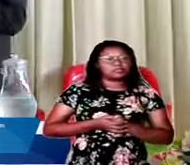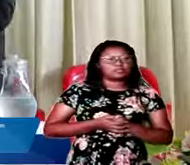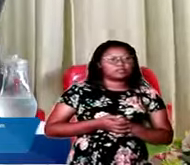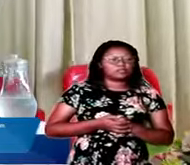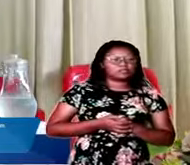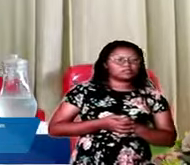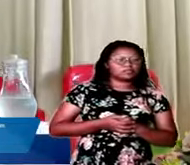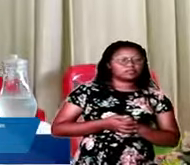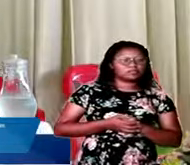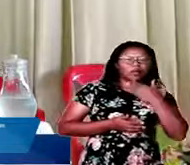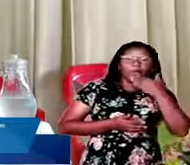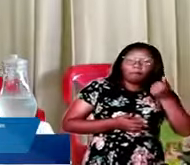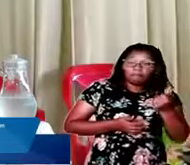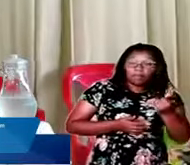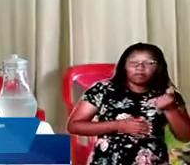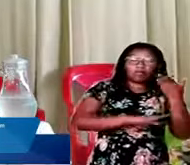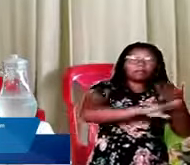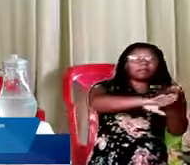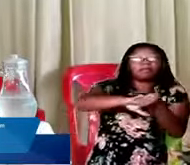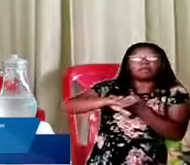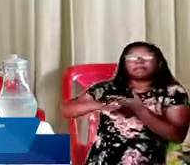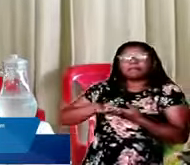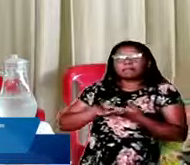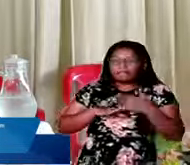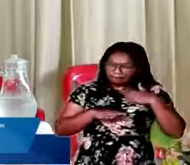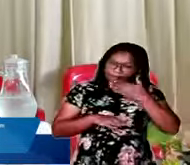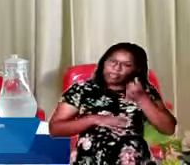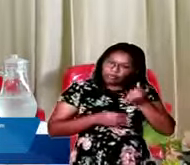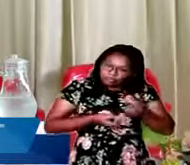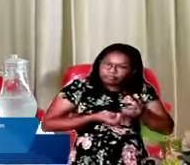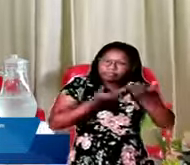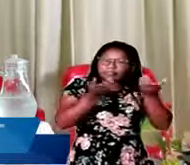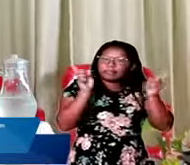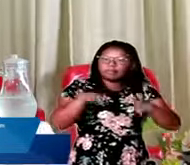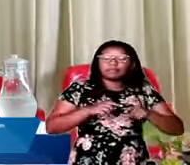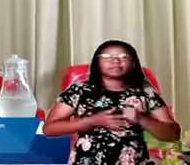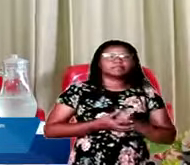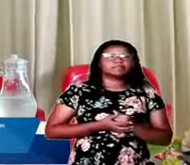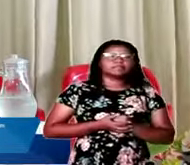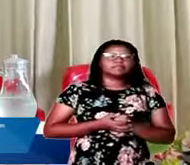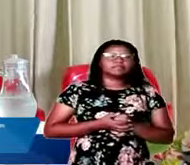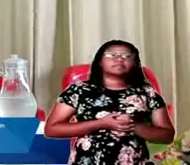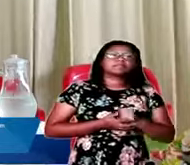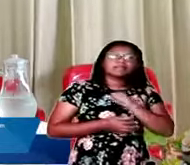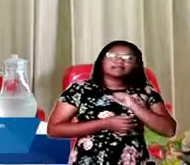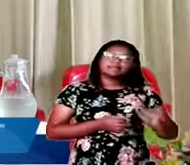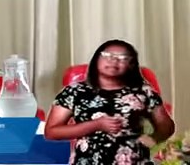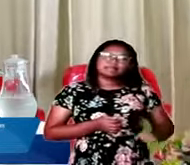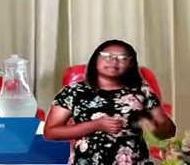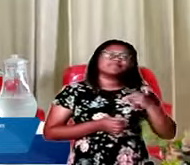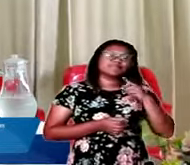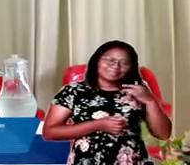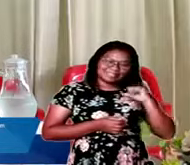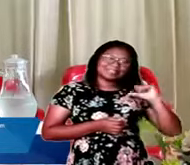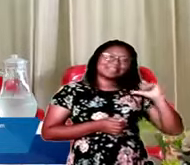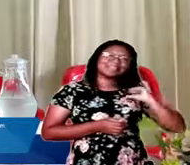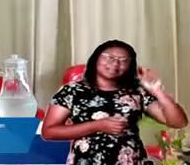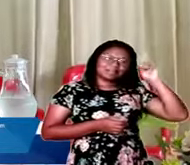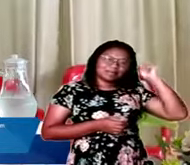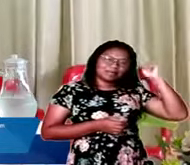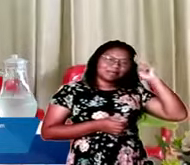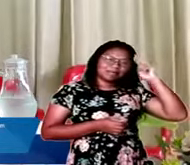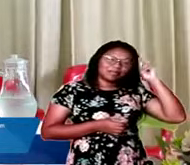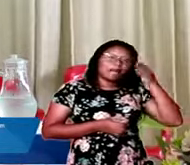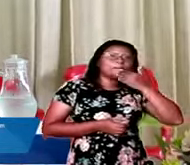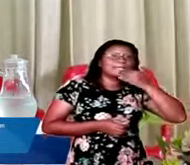que sea mejor andar pidiendo que tener para dar. Entonces el Señor sí tenía razón. Mejor es